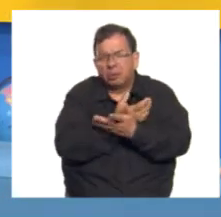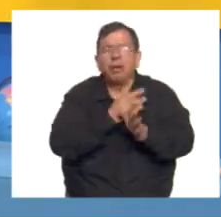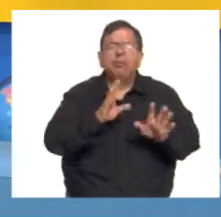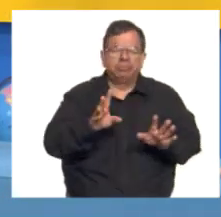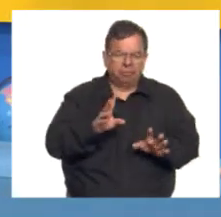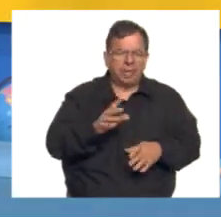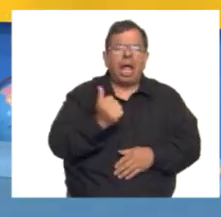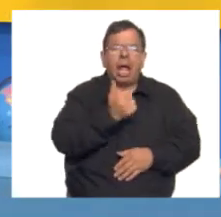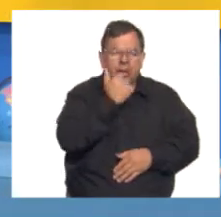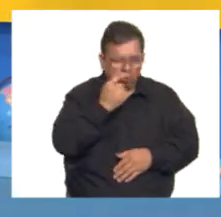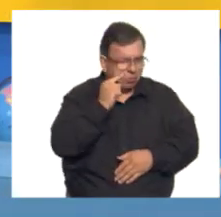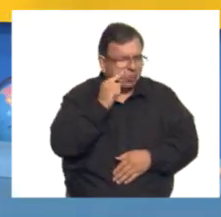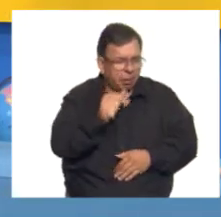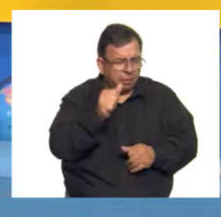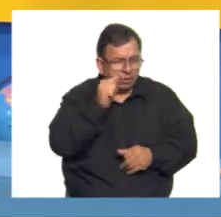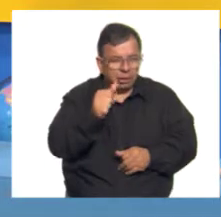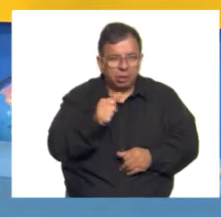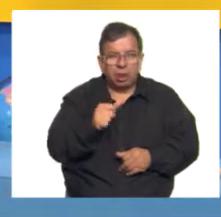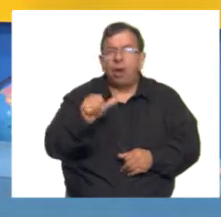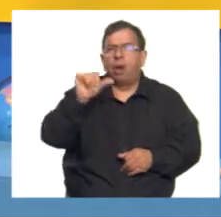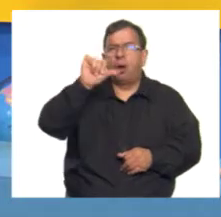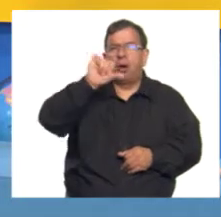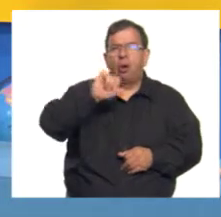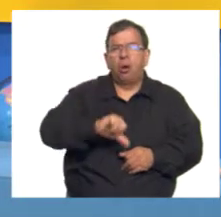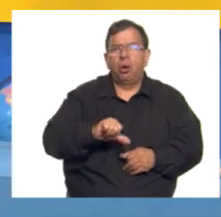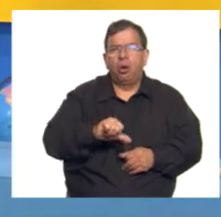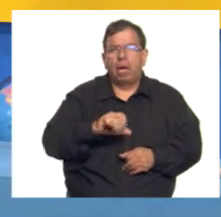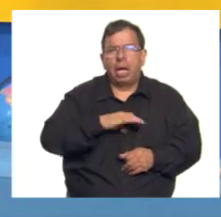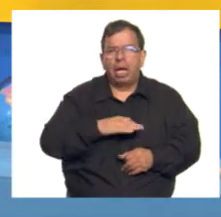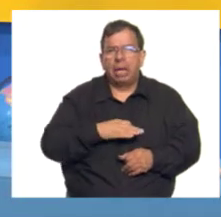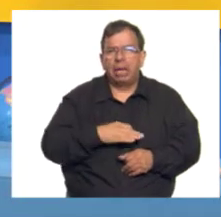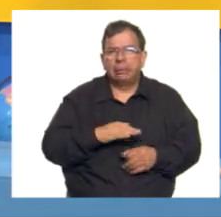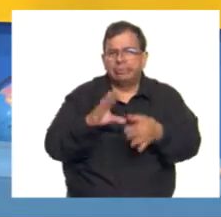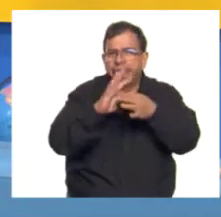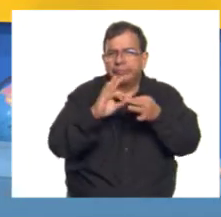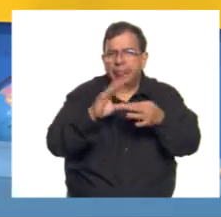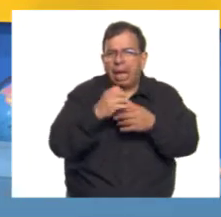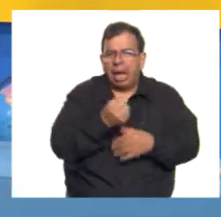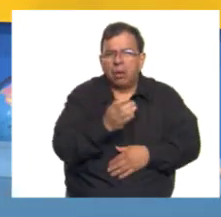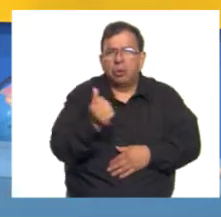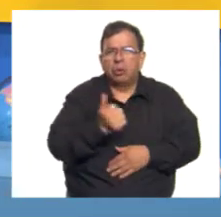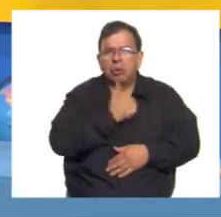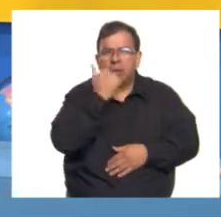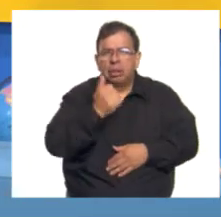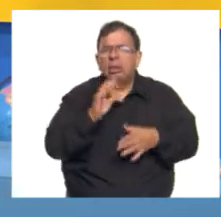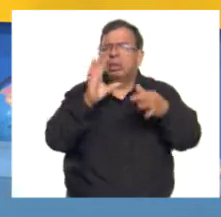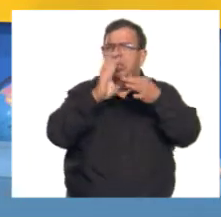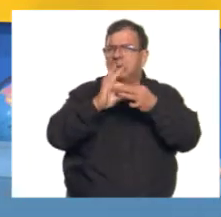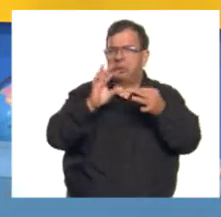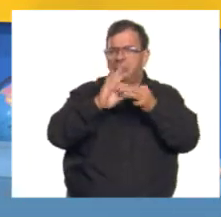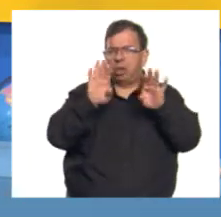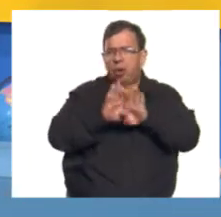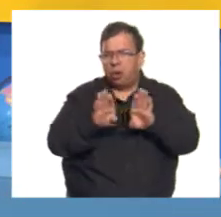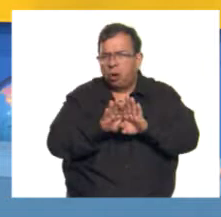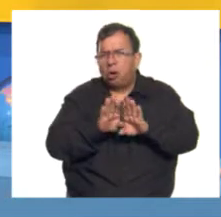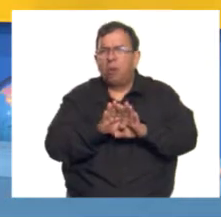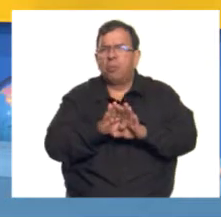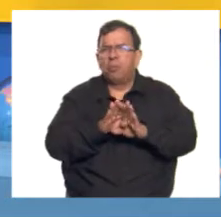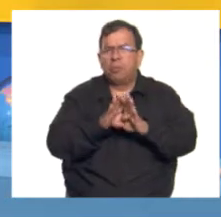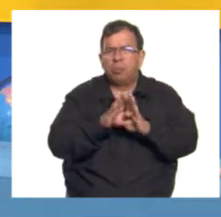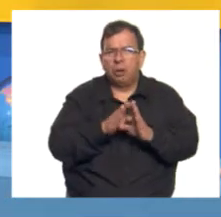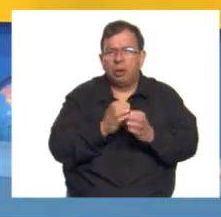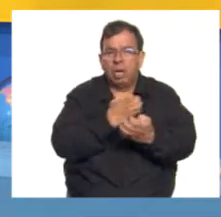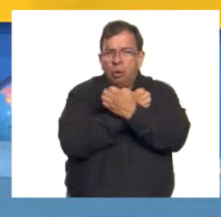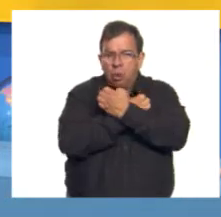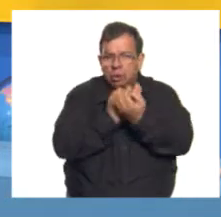de algunos de nuestros alumnos? Justo el día de hoy tenemos el testimonio de algunos estudiantes, en donde hablan sobre la importancia que para ellos tiene